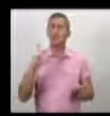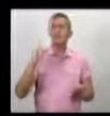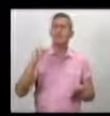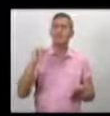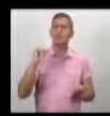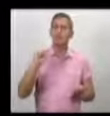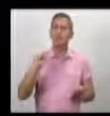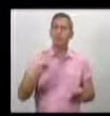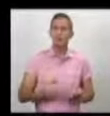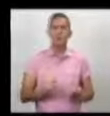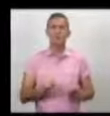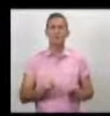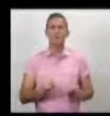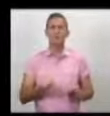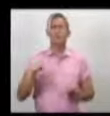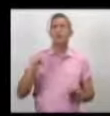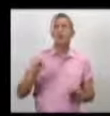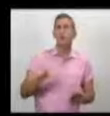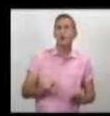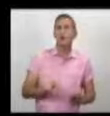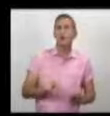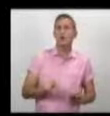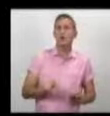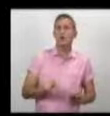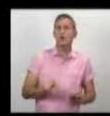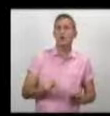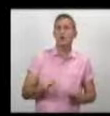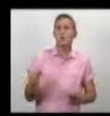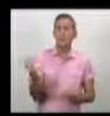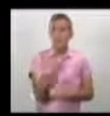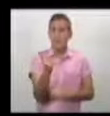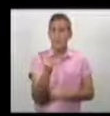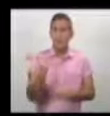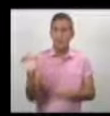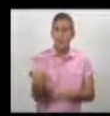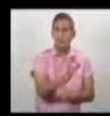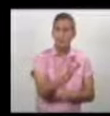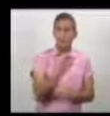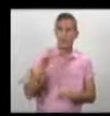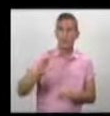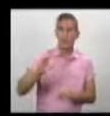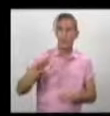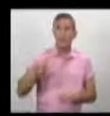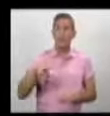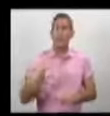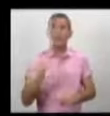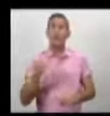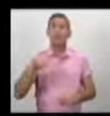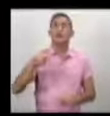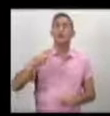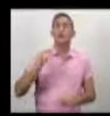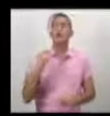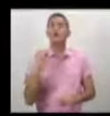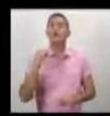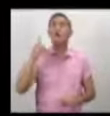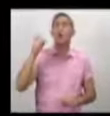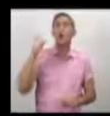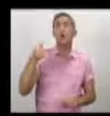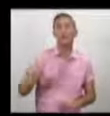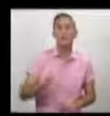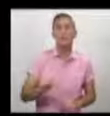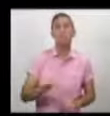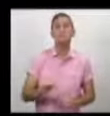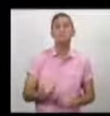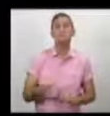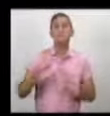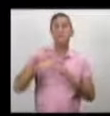mitocondrias y las vacuolas en ambas células eucariotas, y los plastidios,